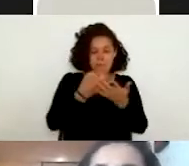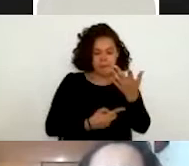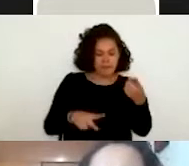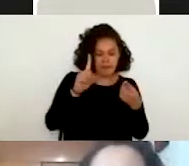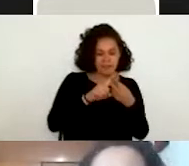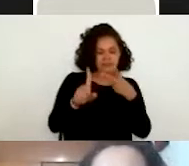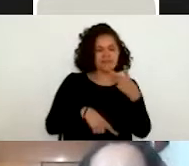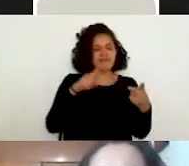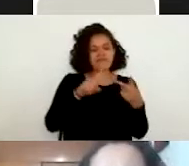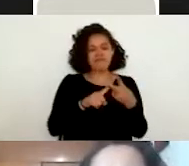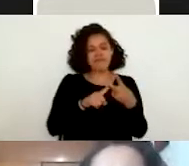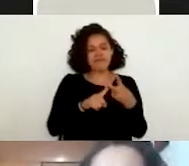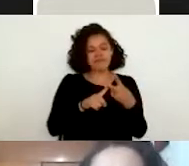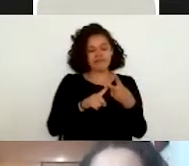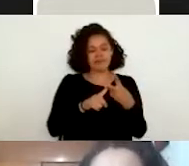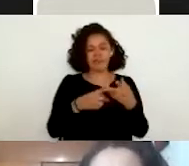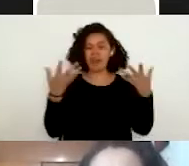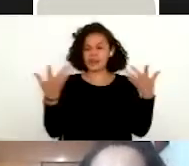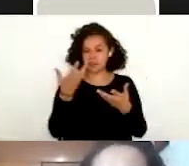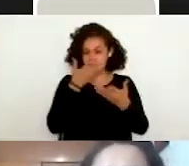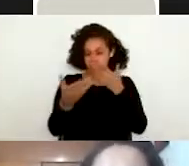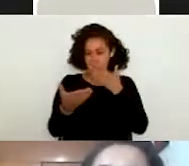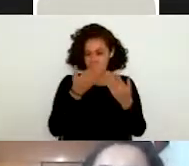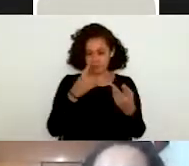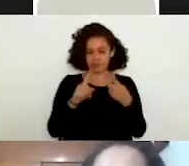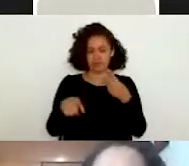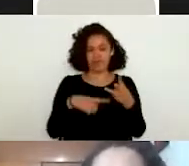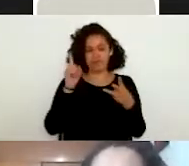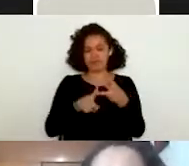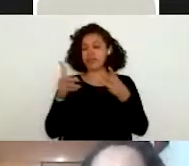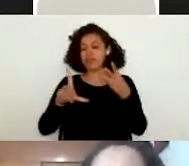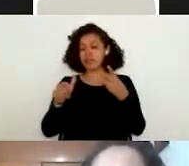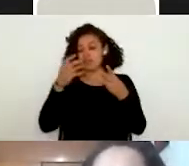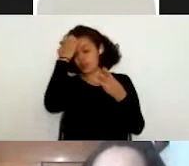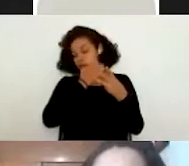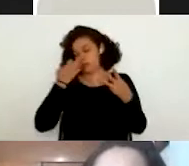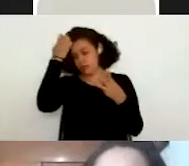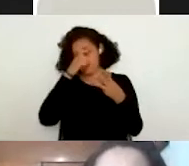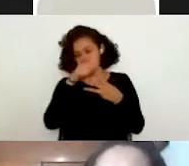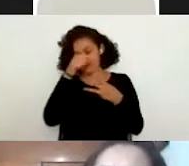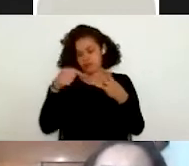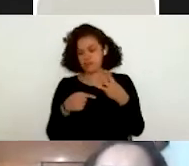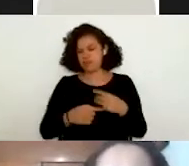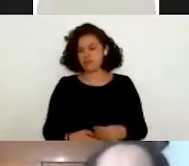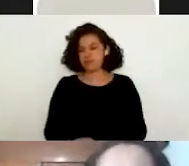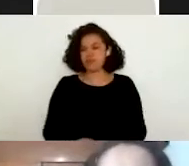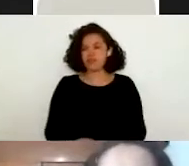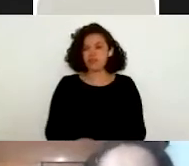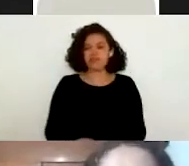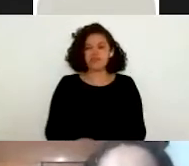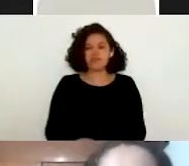la ejecución o la implementación y la evaluación. Entonces vamos a ir viendo cómo son